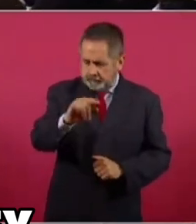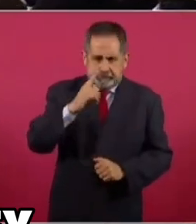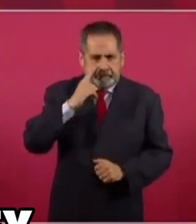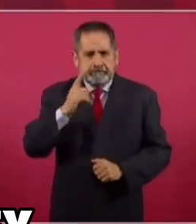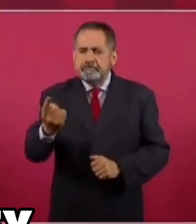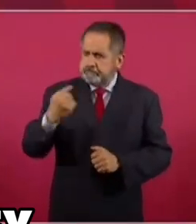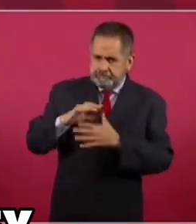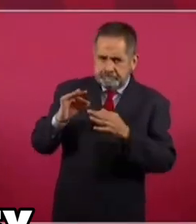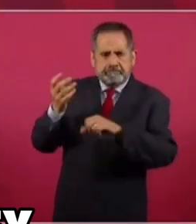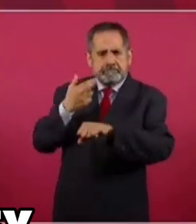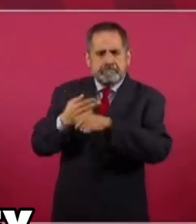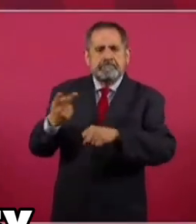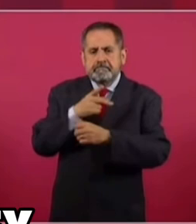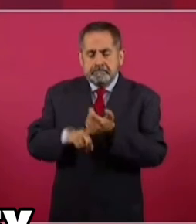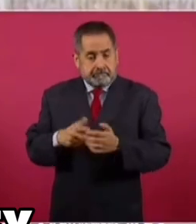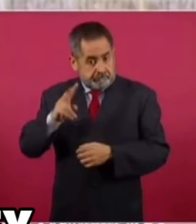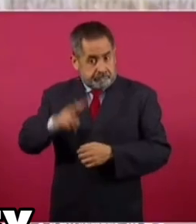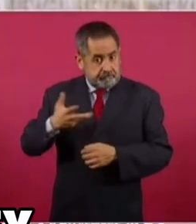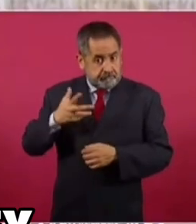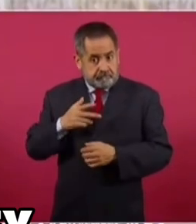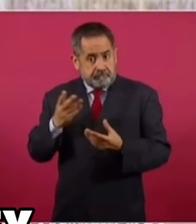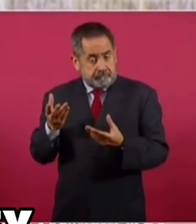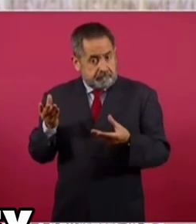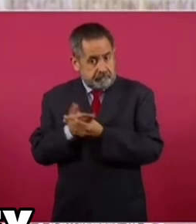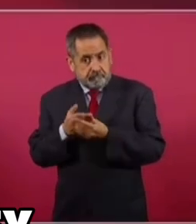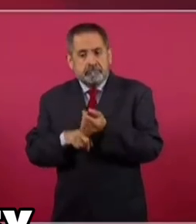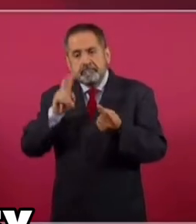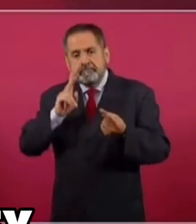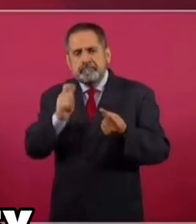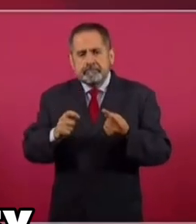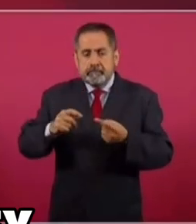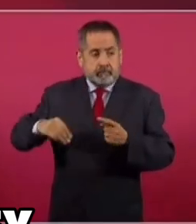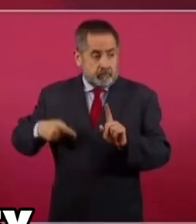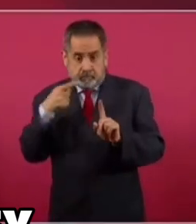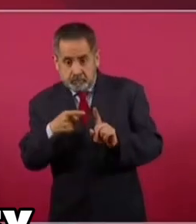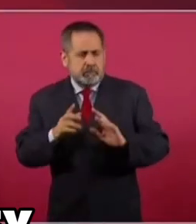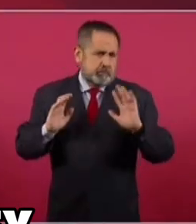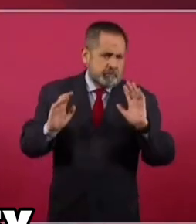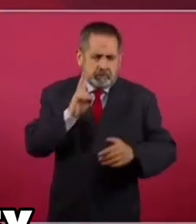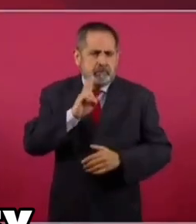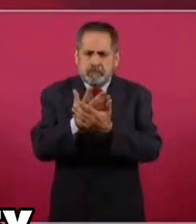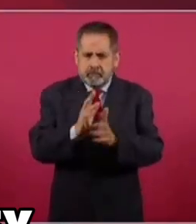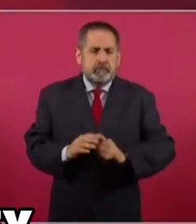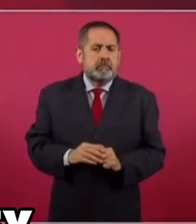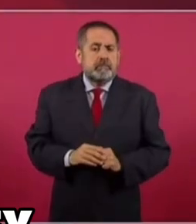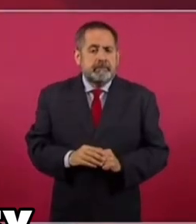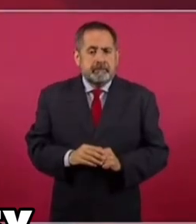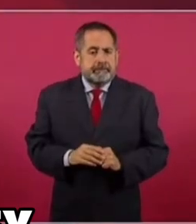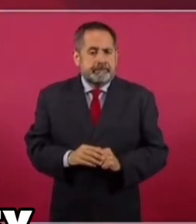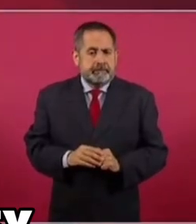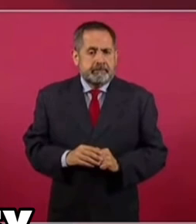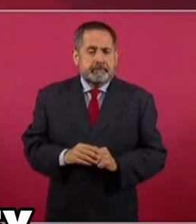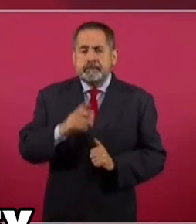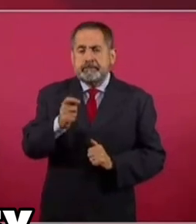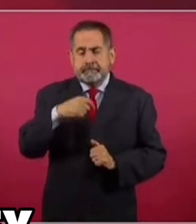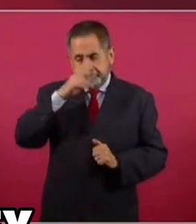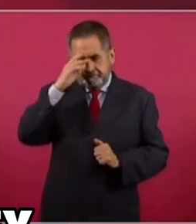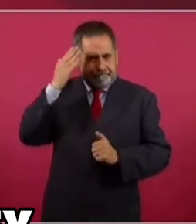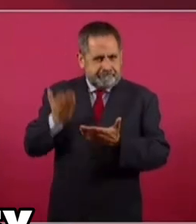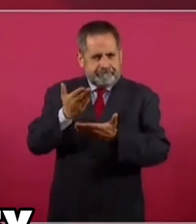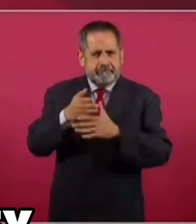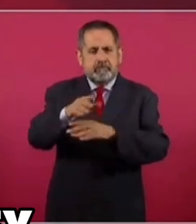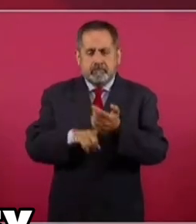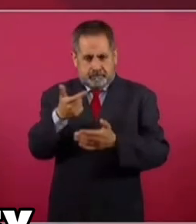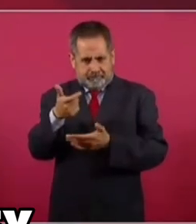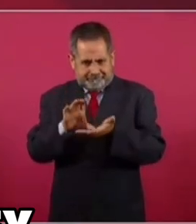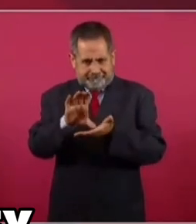esperar a que nos explique el secretario si existe de parte de él responsabilidad. En su momento, lo que se planteó